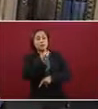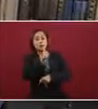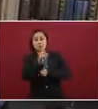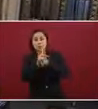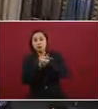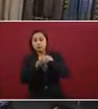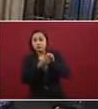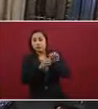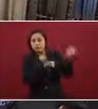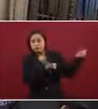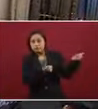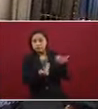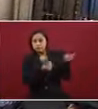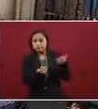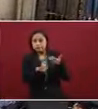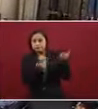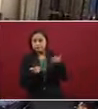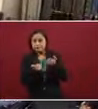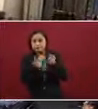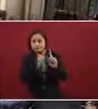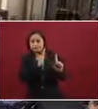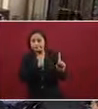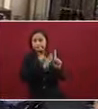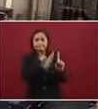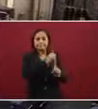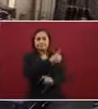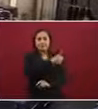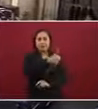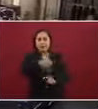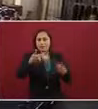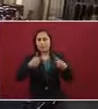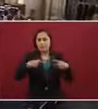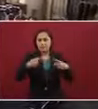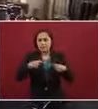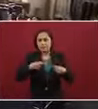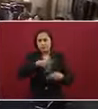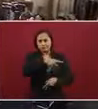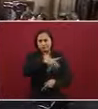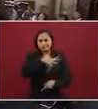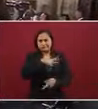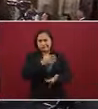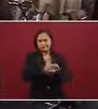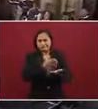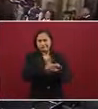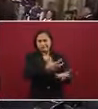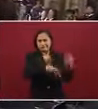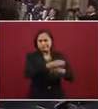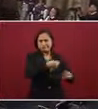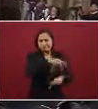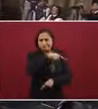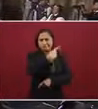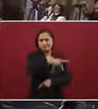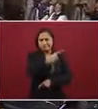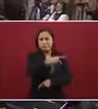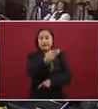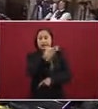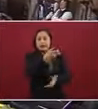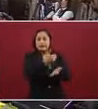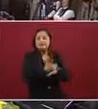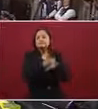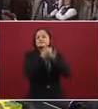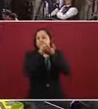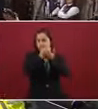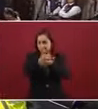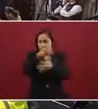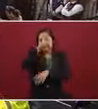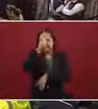de manera directa. Entonces, eso ha ayudado mucho y esto se